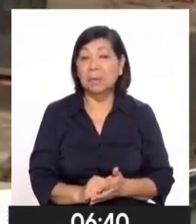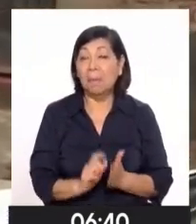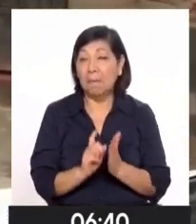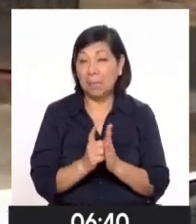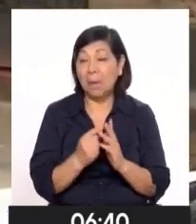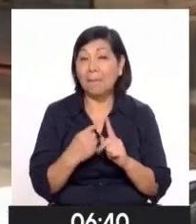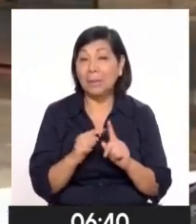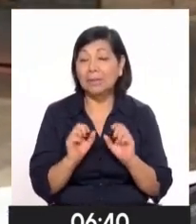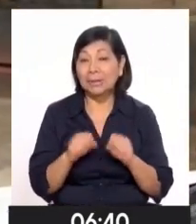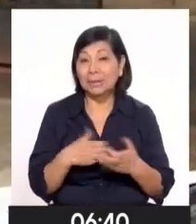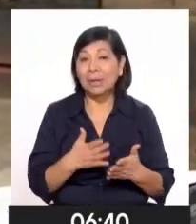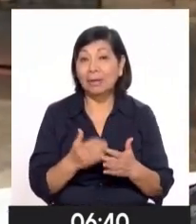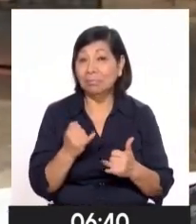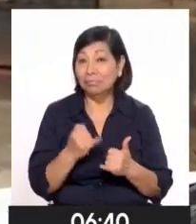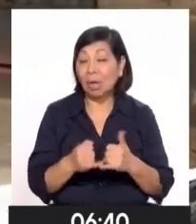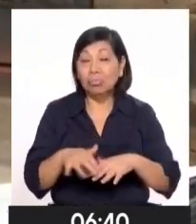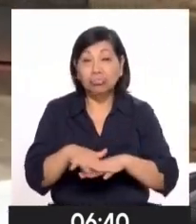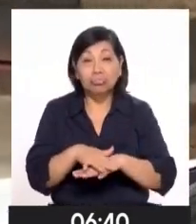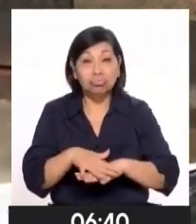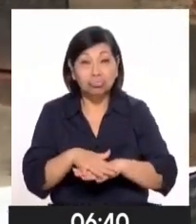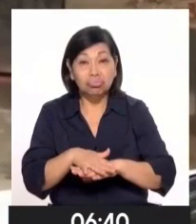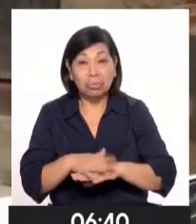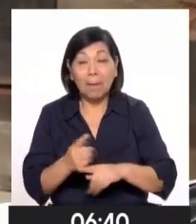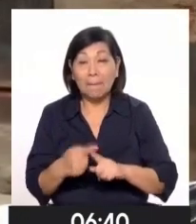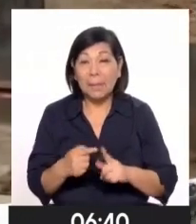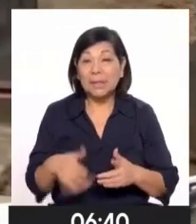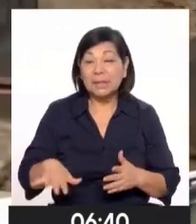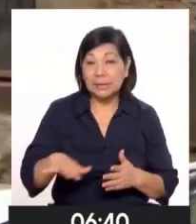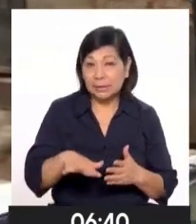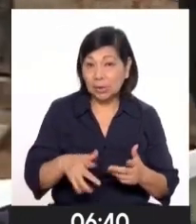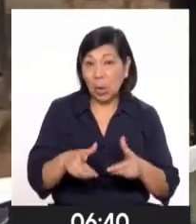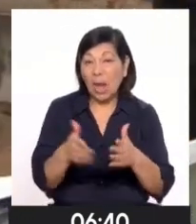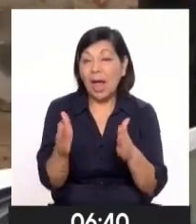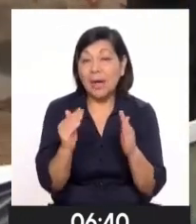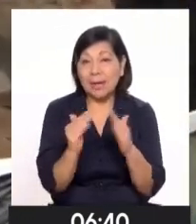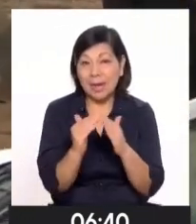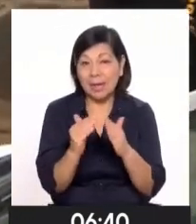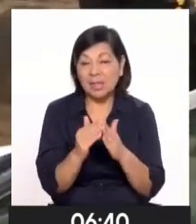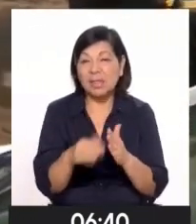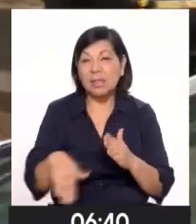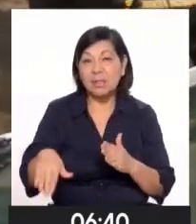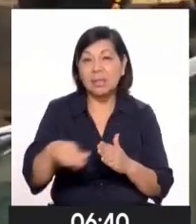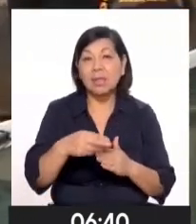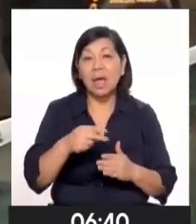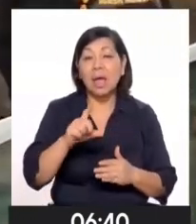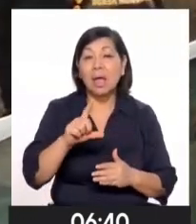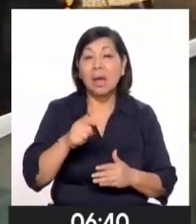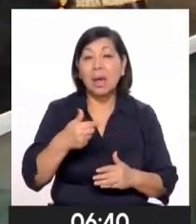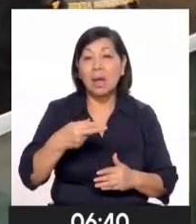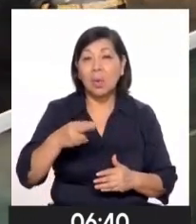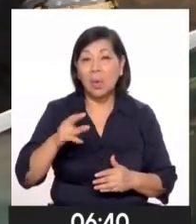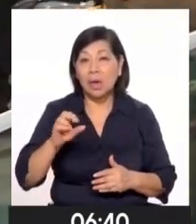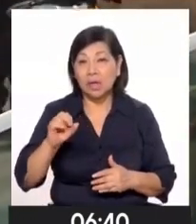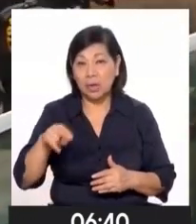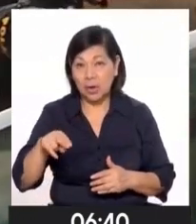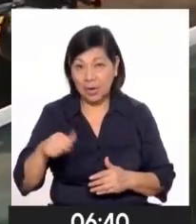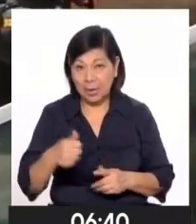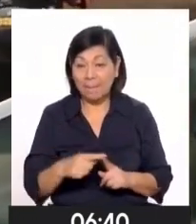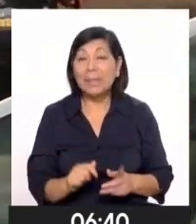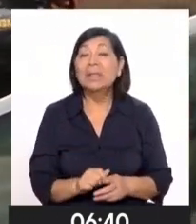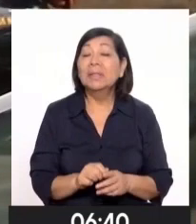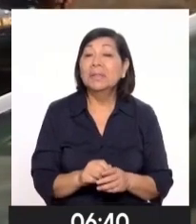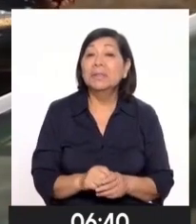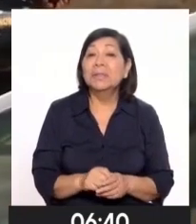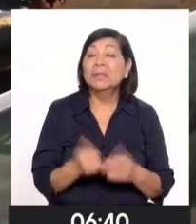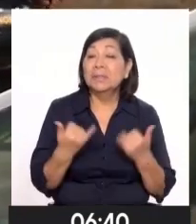minutos para que ya culminen las diligencias que se vienen realizando en esta vivienda en la urbanización La Guairona. Recordar, y tal lo mencionaban